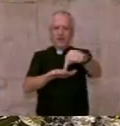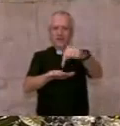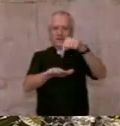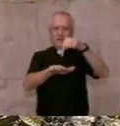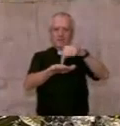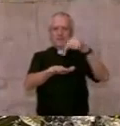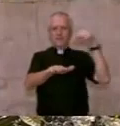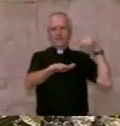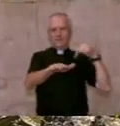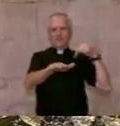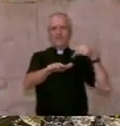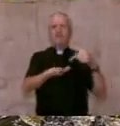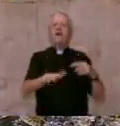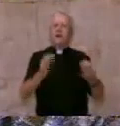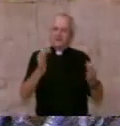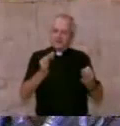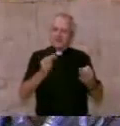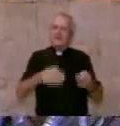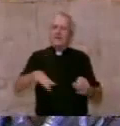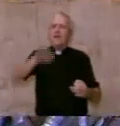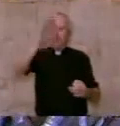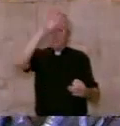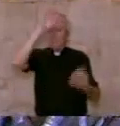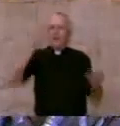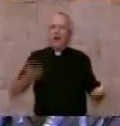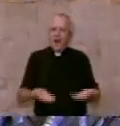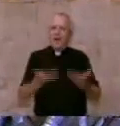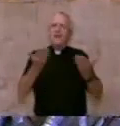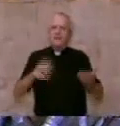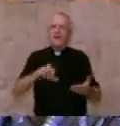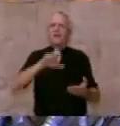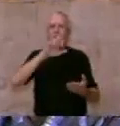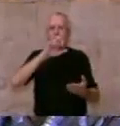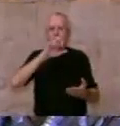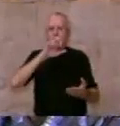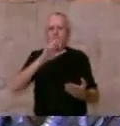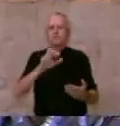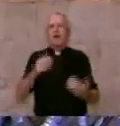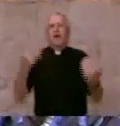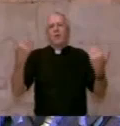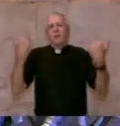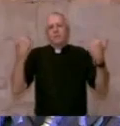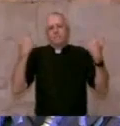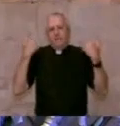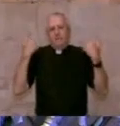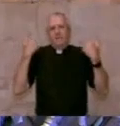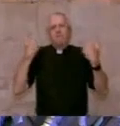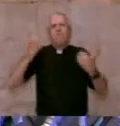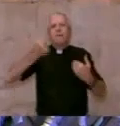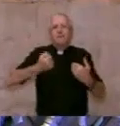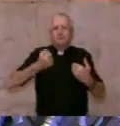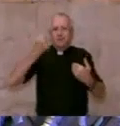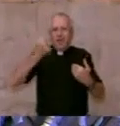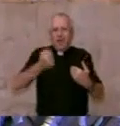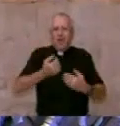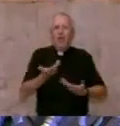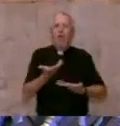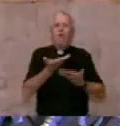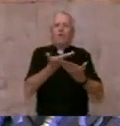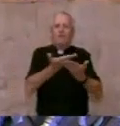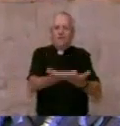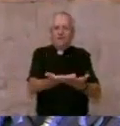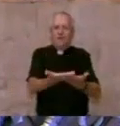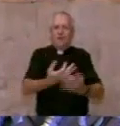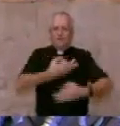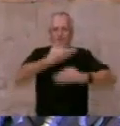el Papa alienta a los obispos a la alegría de la paternidad pastoral, ofreciendo la firmeza de la autoridad